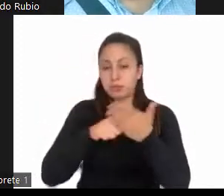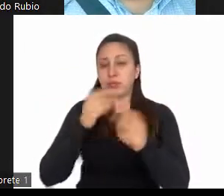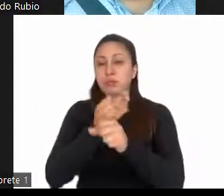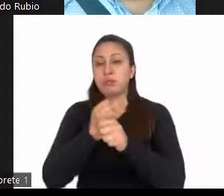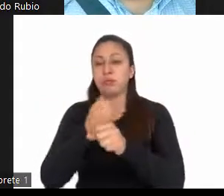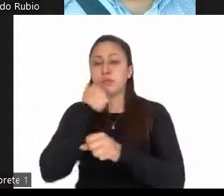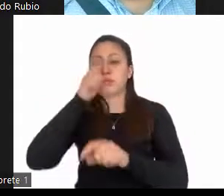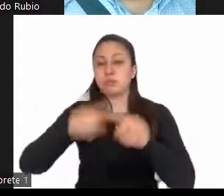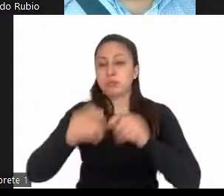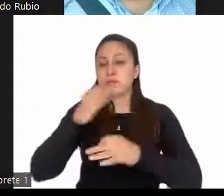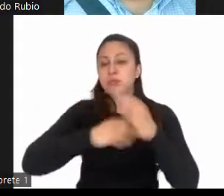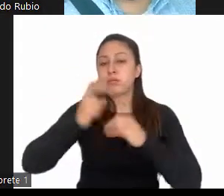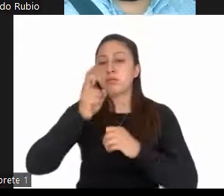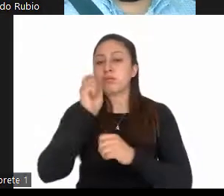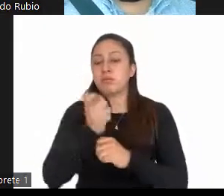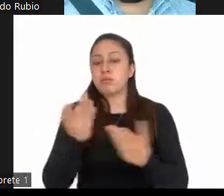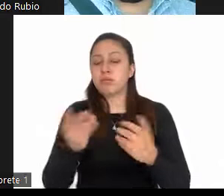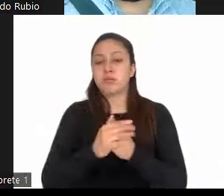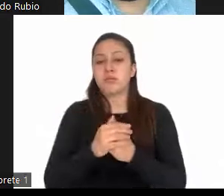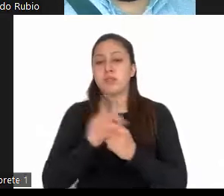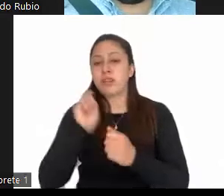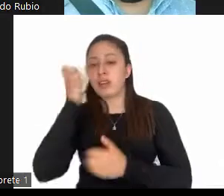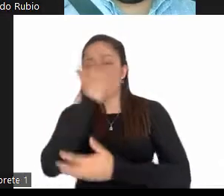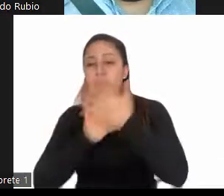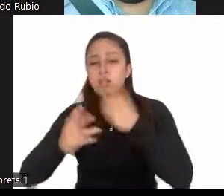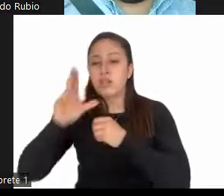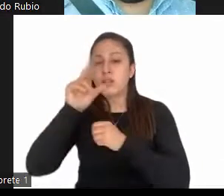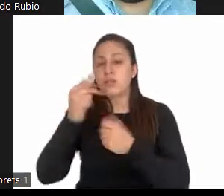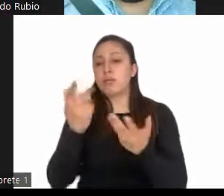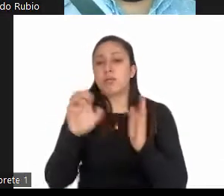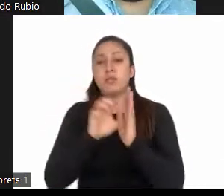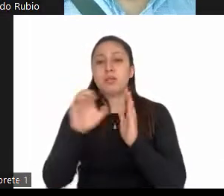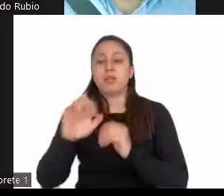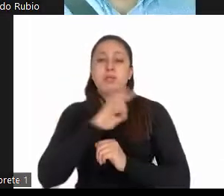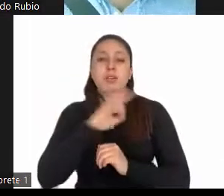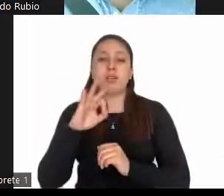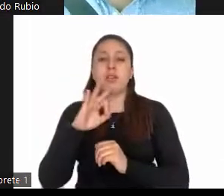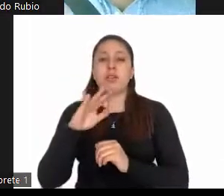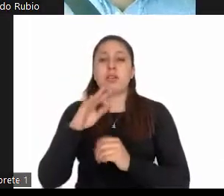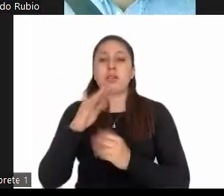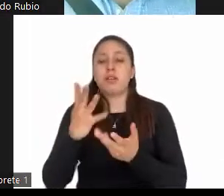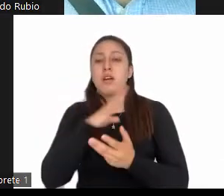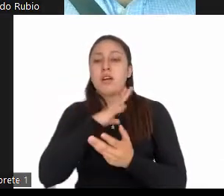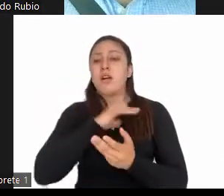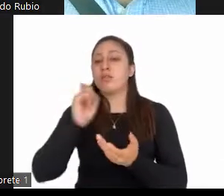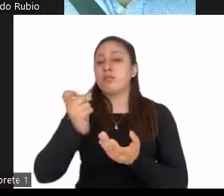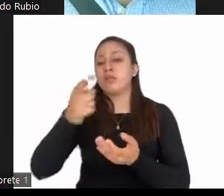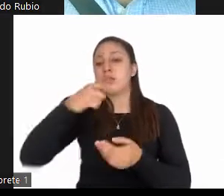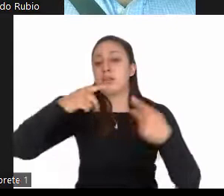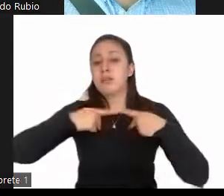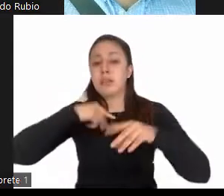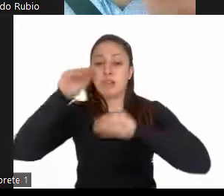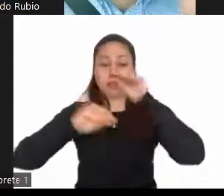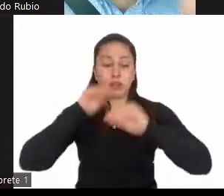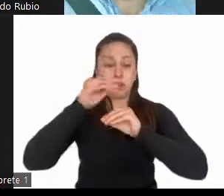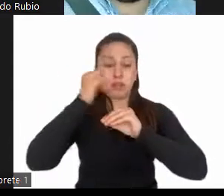erradicar con esto? Que la ambigüedad nos lleve a, por ejemplo, terminar en un catálogo de infractores donde, derivado